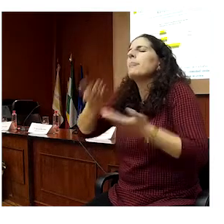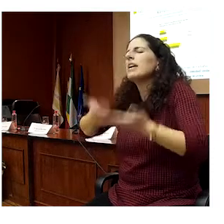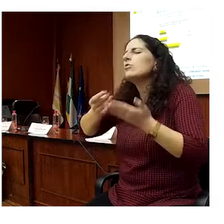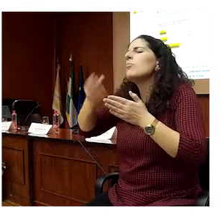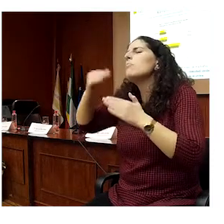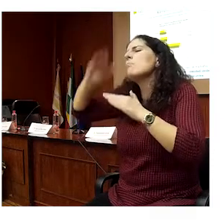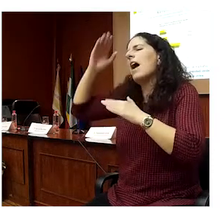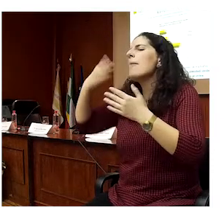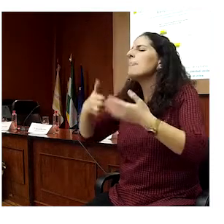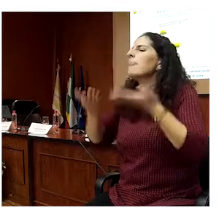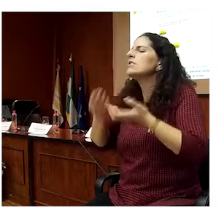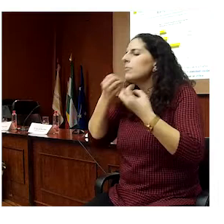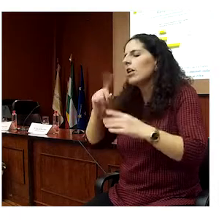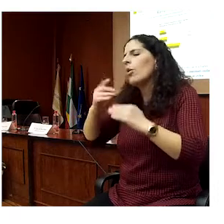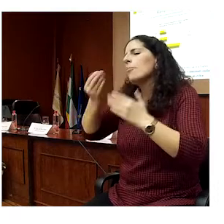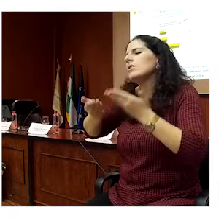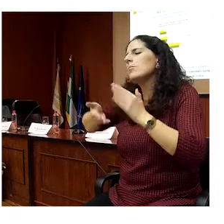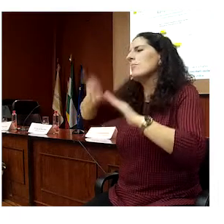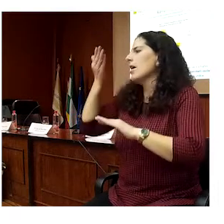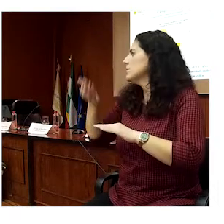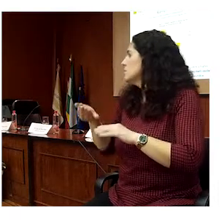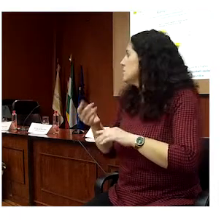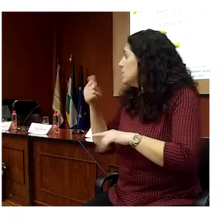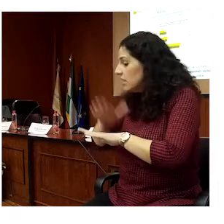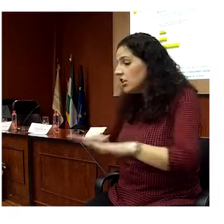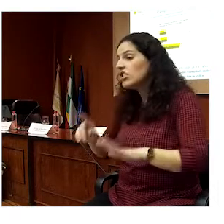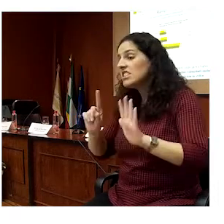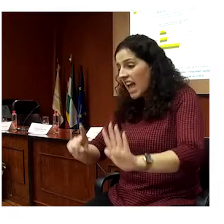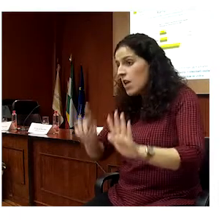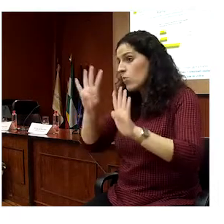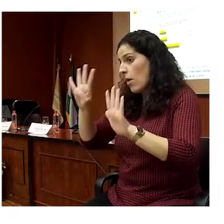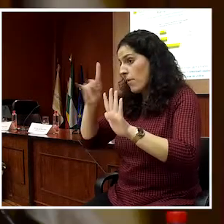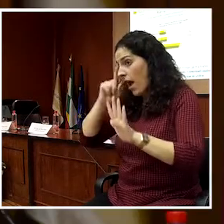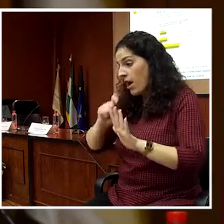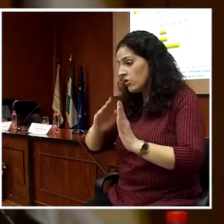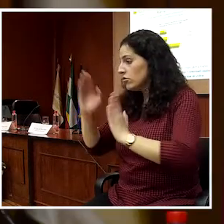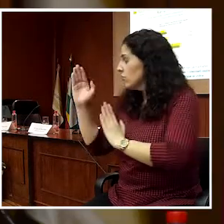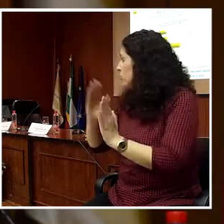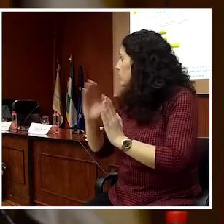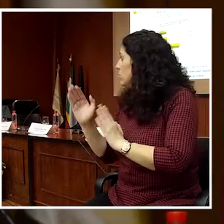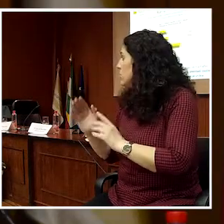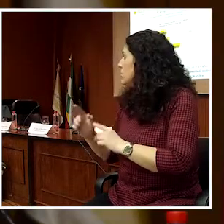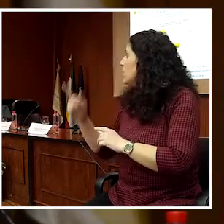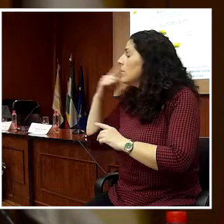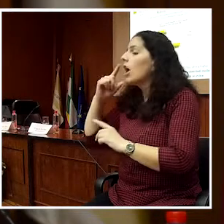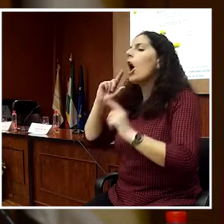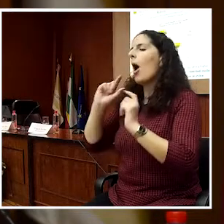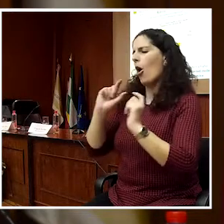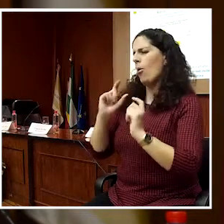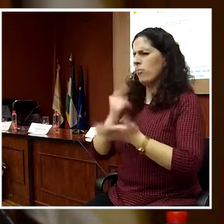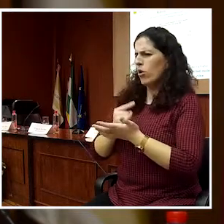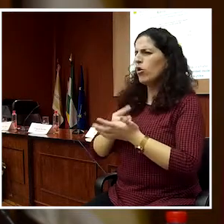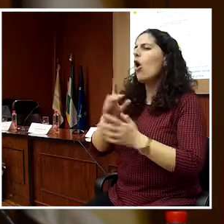total, estos datos aparecen en niños pequeños, entre 6 y 9 años, y vemos que sumando el sobrepeso y la